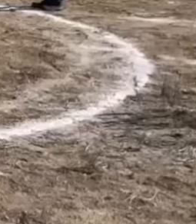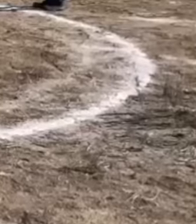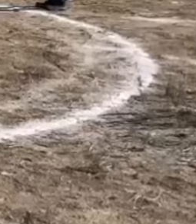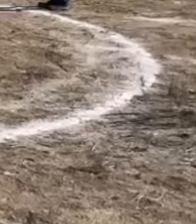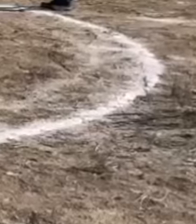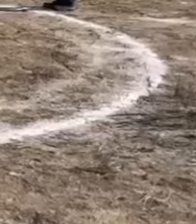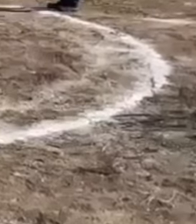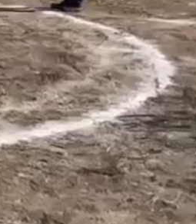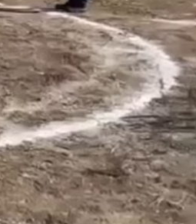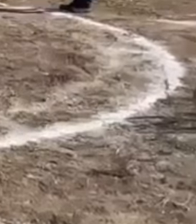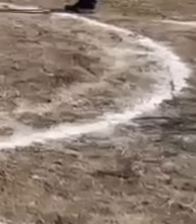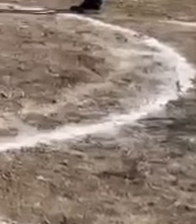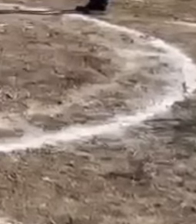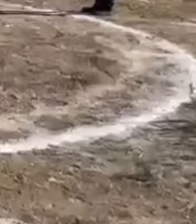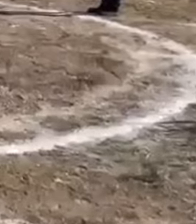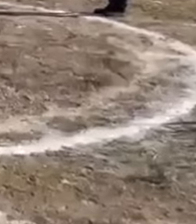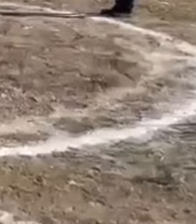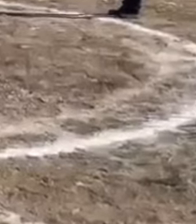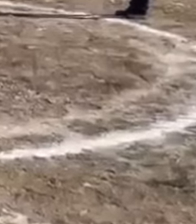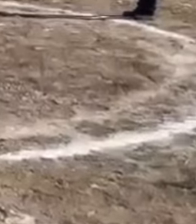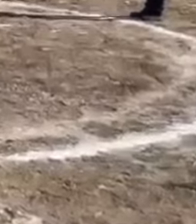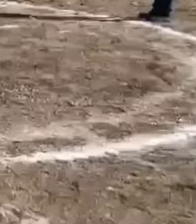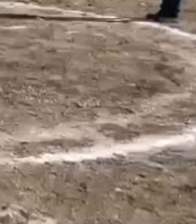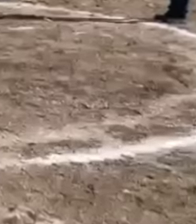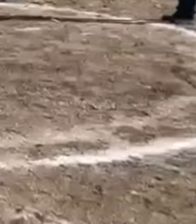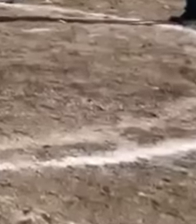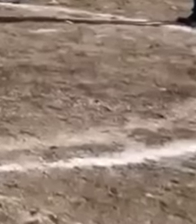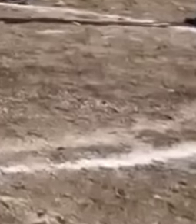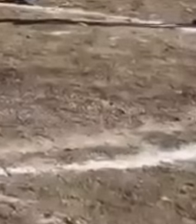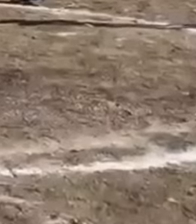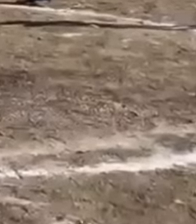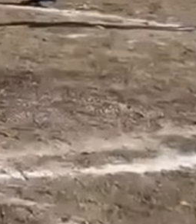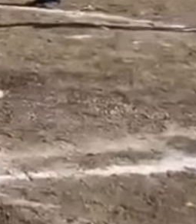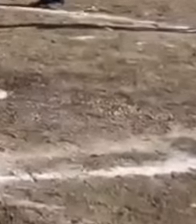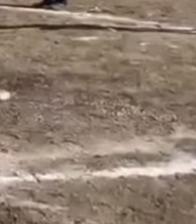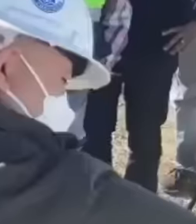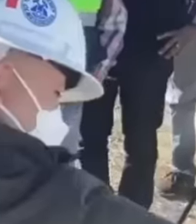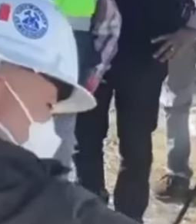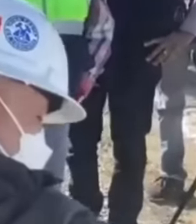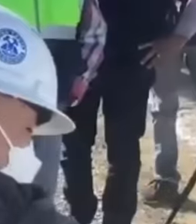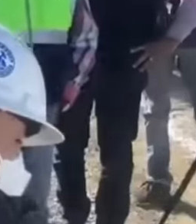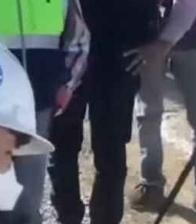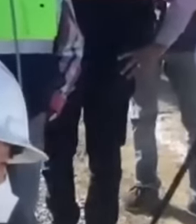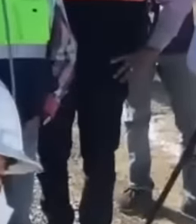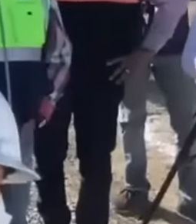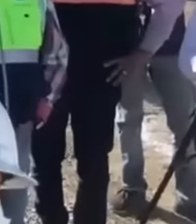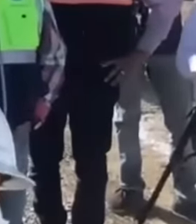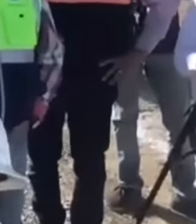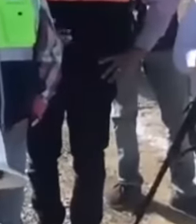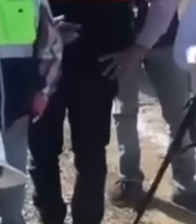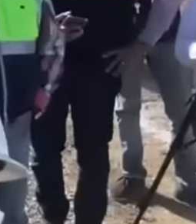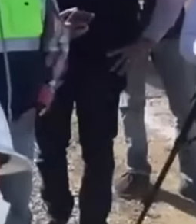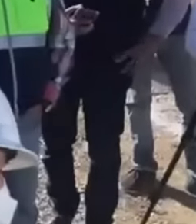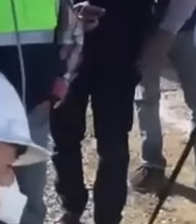decidió, junto con las familias, iniciar un proceso de justicia,